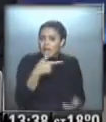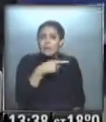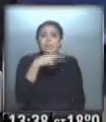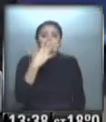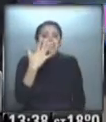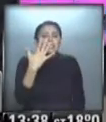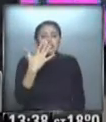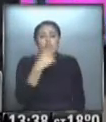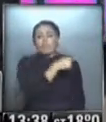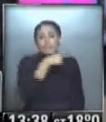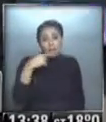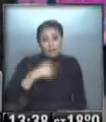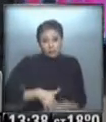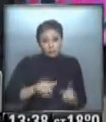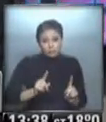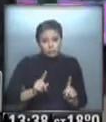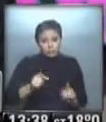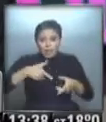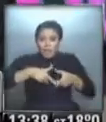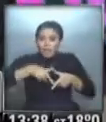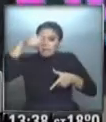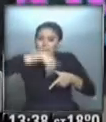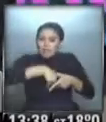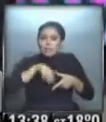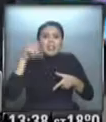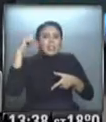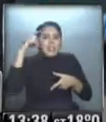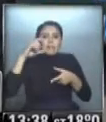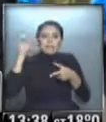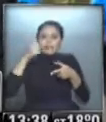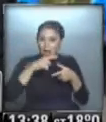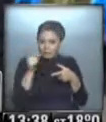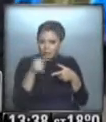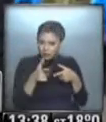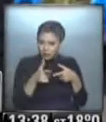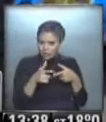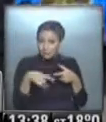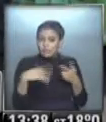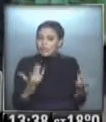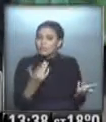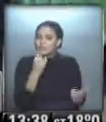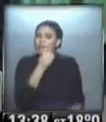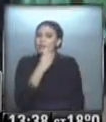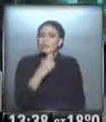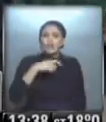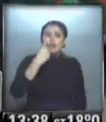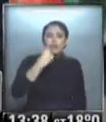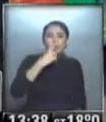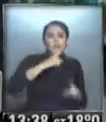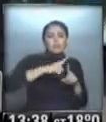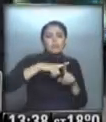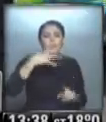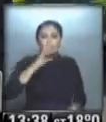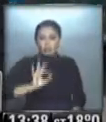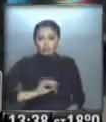semanas y lo encuentra en la vagina diez pastillas deocsa pros lo cual quiere decir que abrir tendré que tomar una cada cinco horas oxaprost de ese